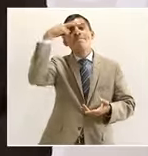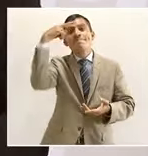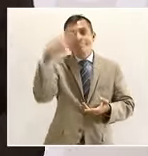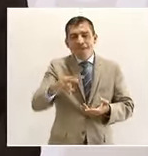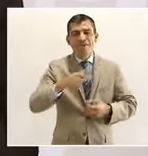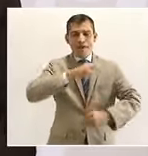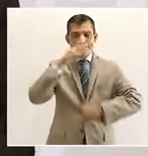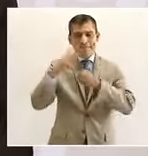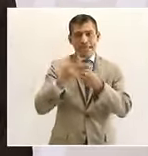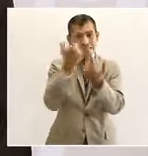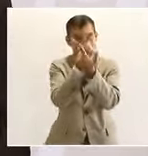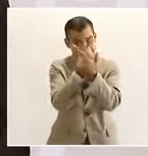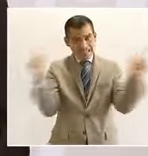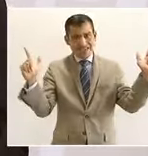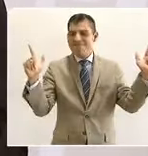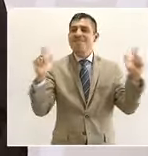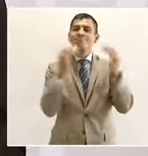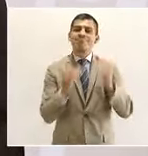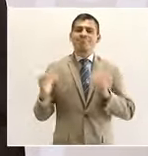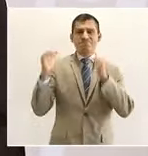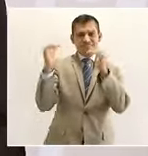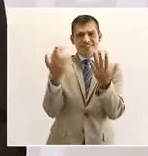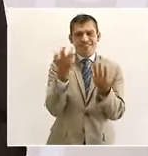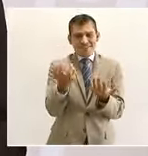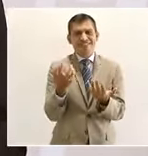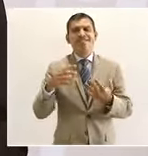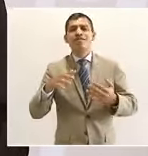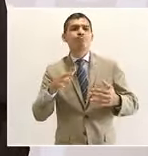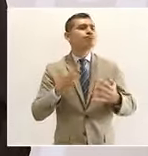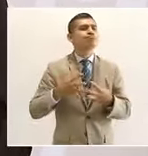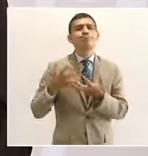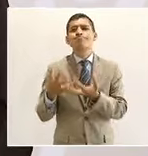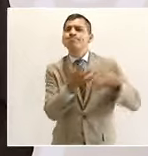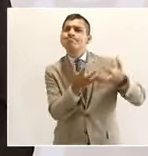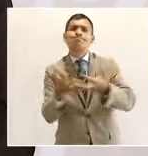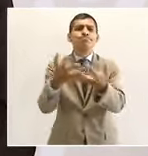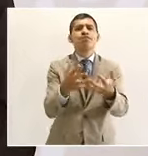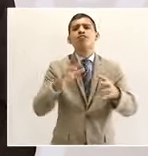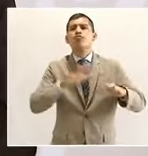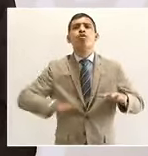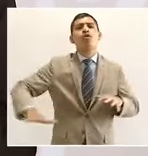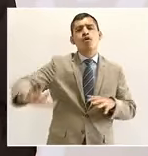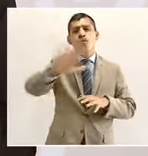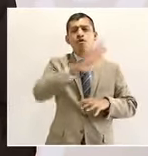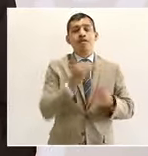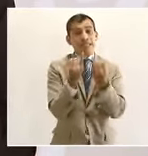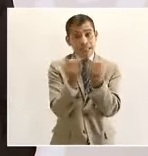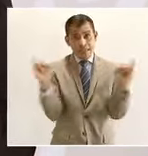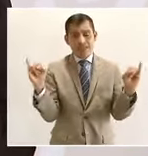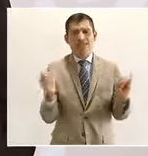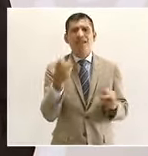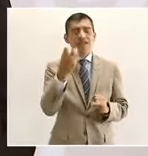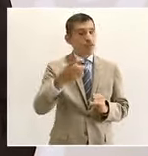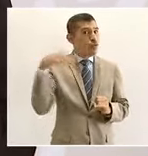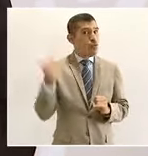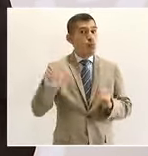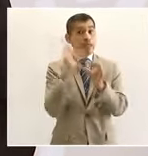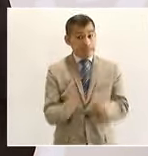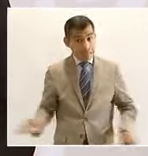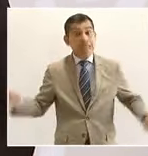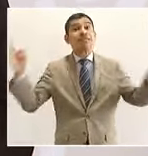libre soberano ese movimiento de Independencia tuvo mucho que ver